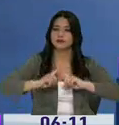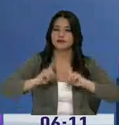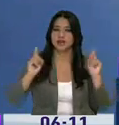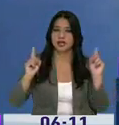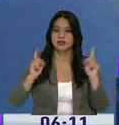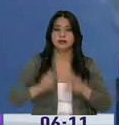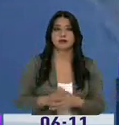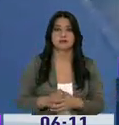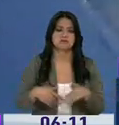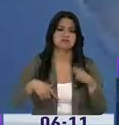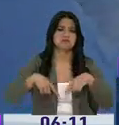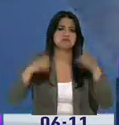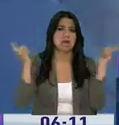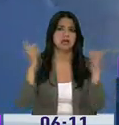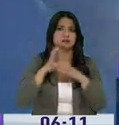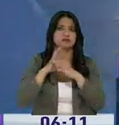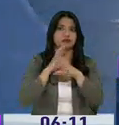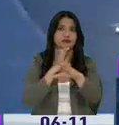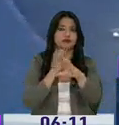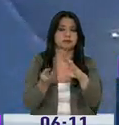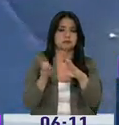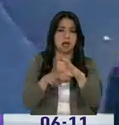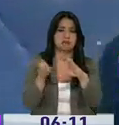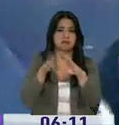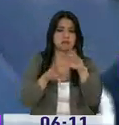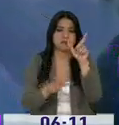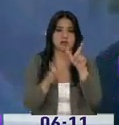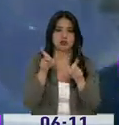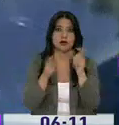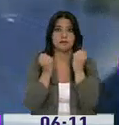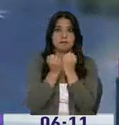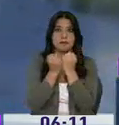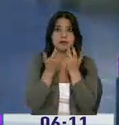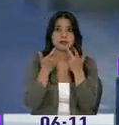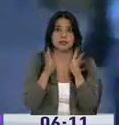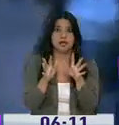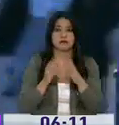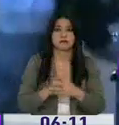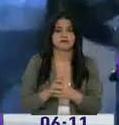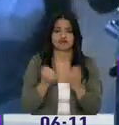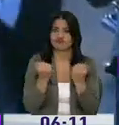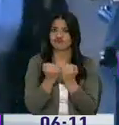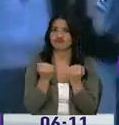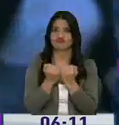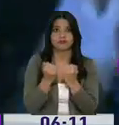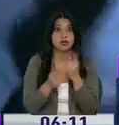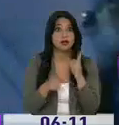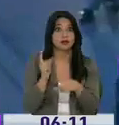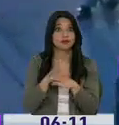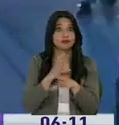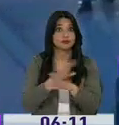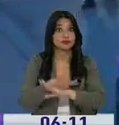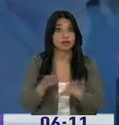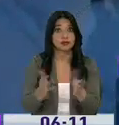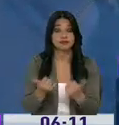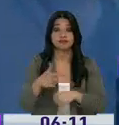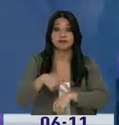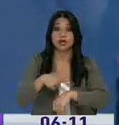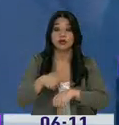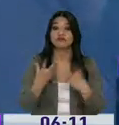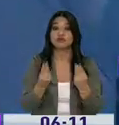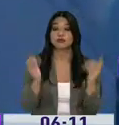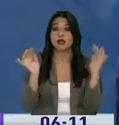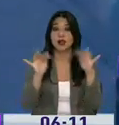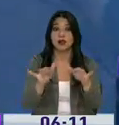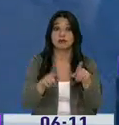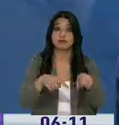de transporte público en este lugar, y a la gente están repletos muchos de los buses a esta hora, así que quienes transitan